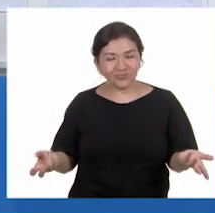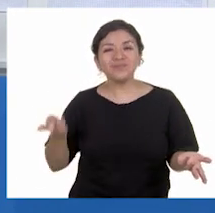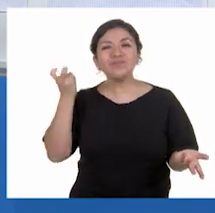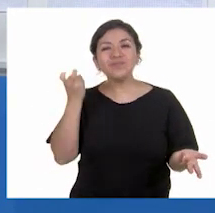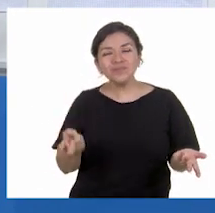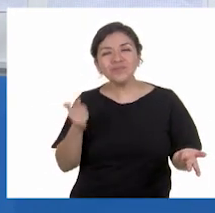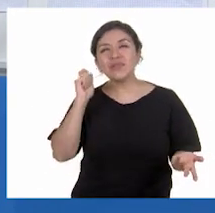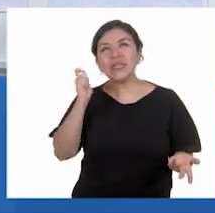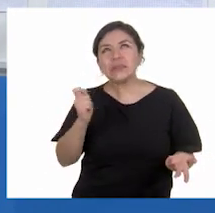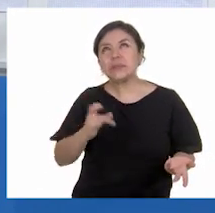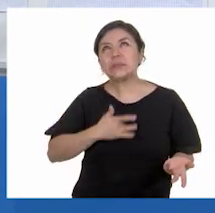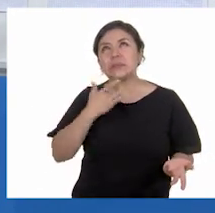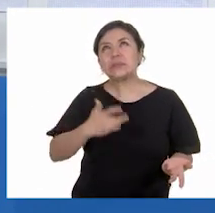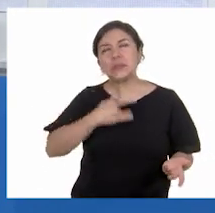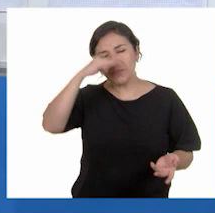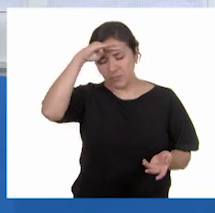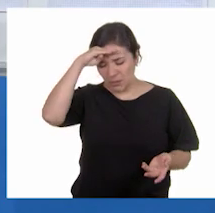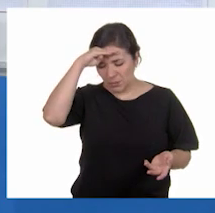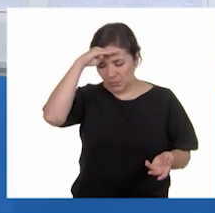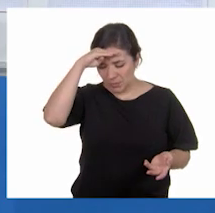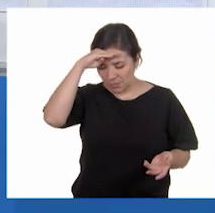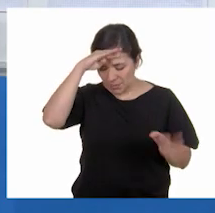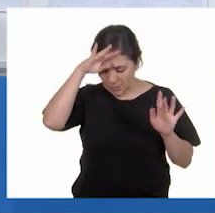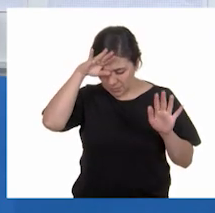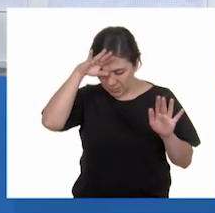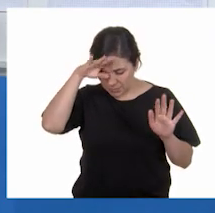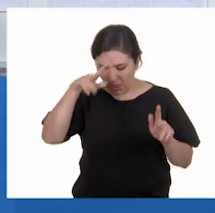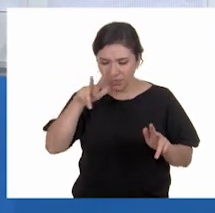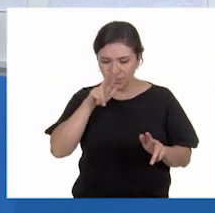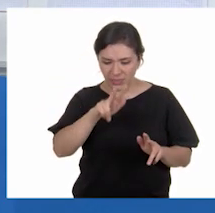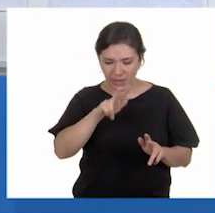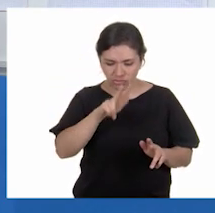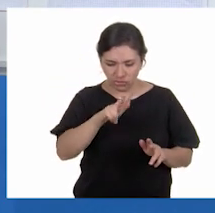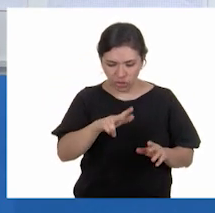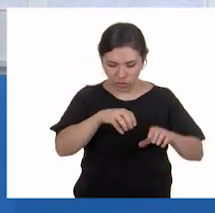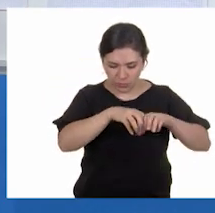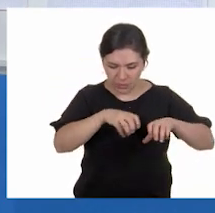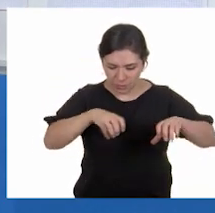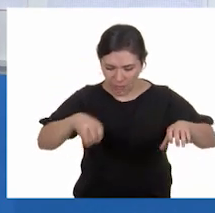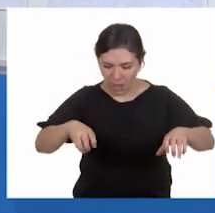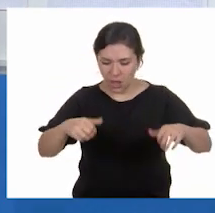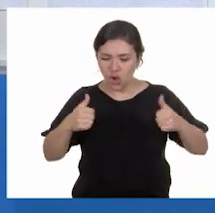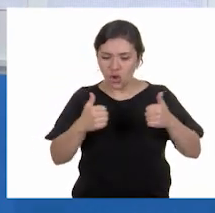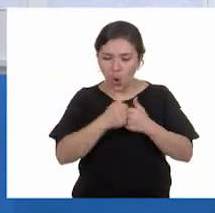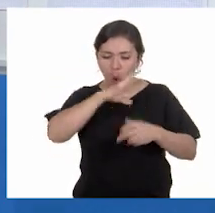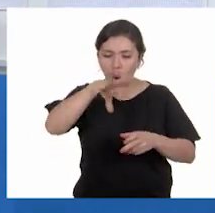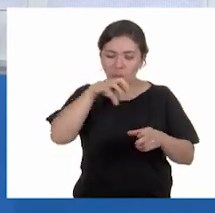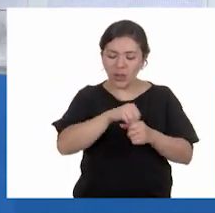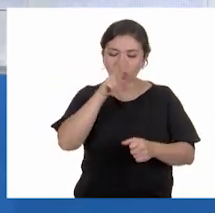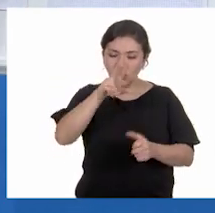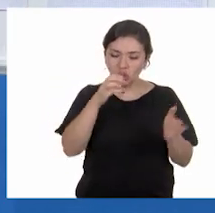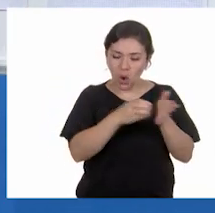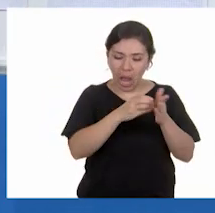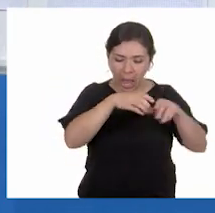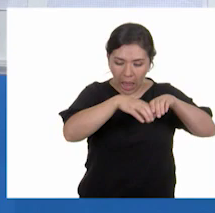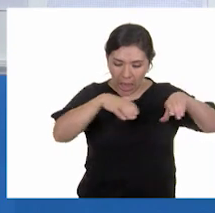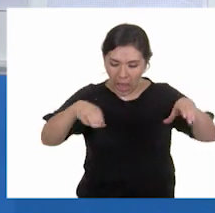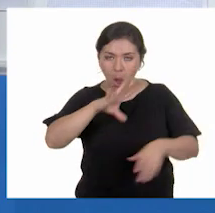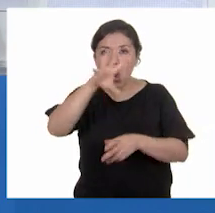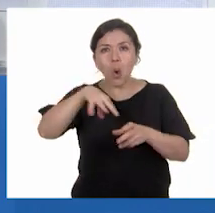Es decir... O sea, cierto. Son 18 recipientes completos. Muy bien,